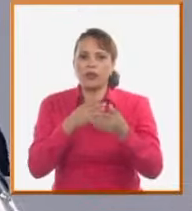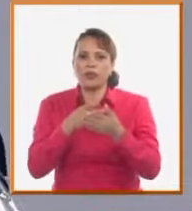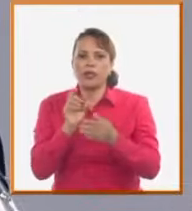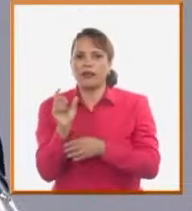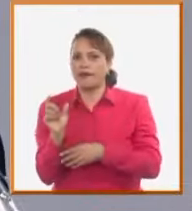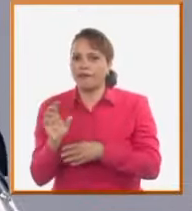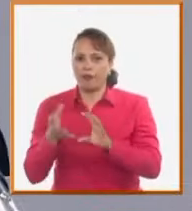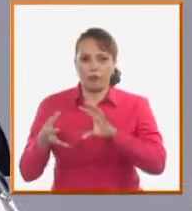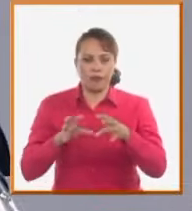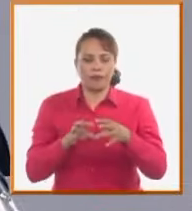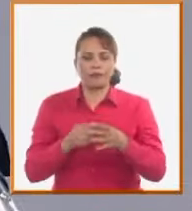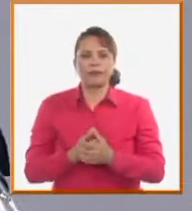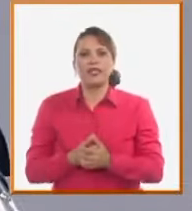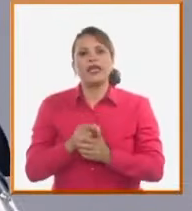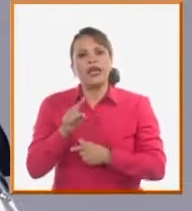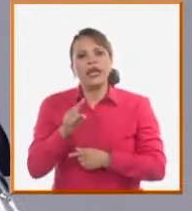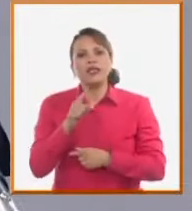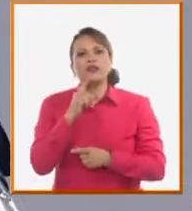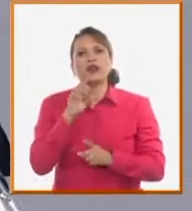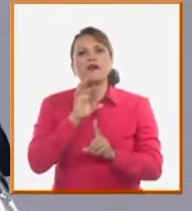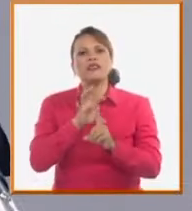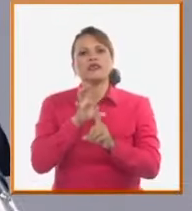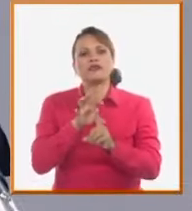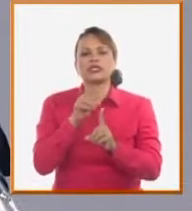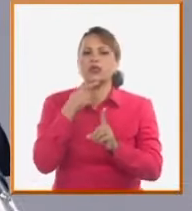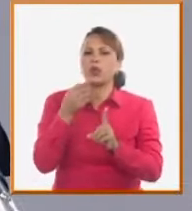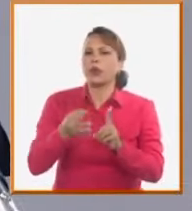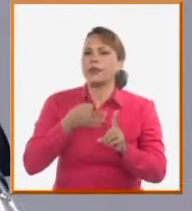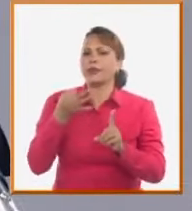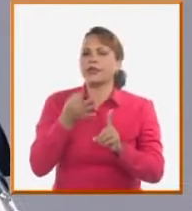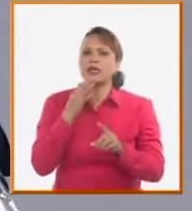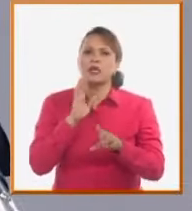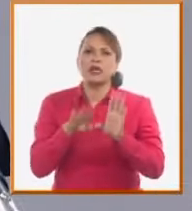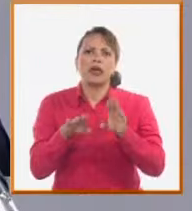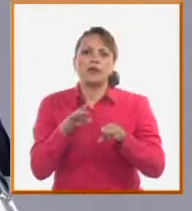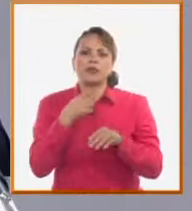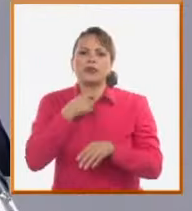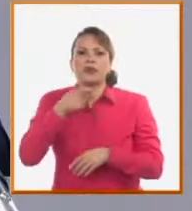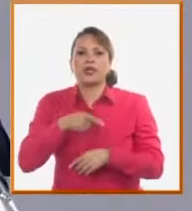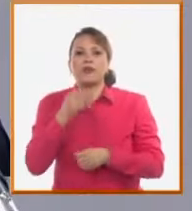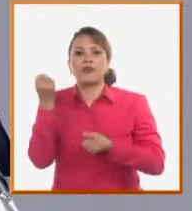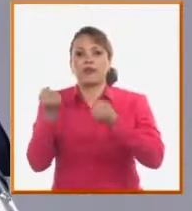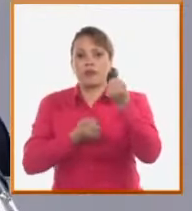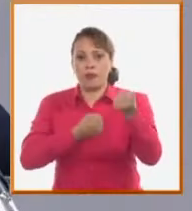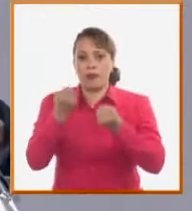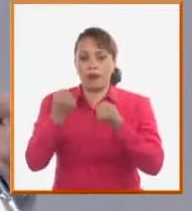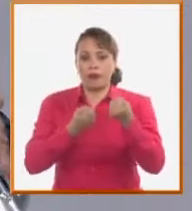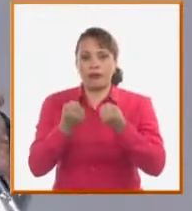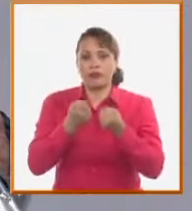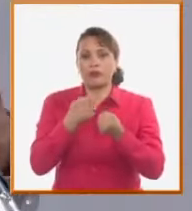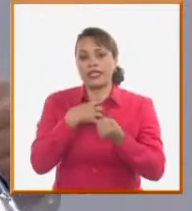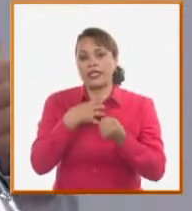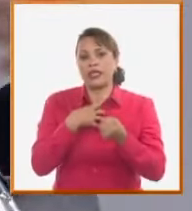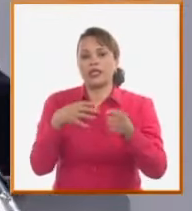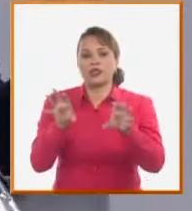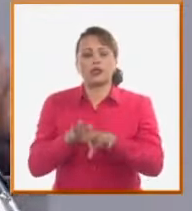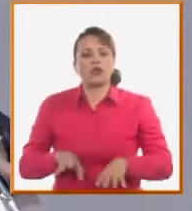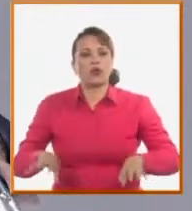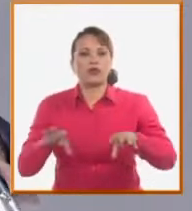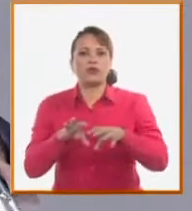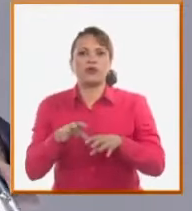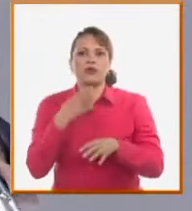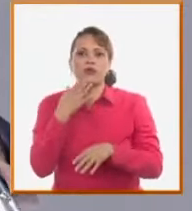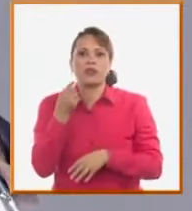Es uno de los aspectos que nos critican o a veces nos señalan, pero muchas veces un auto que tiene condiciones de una